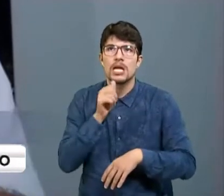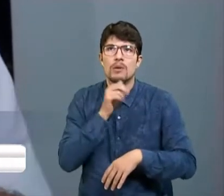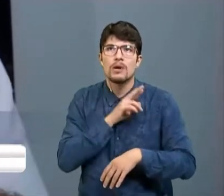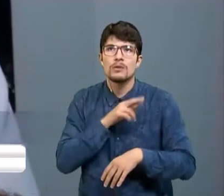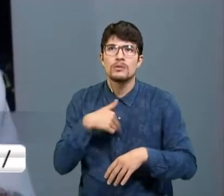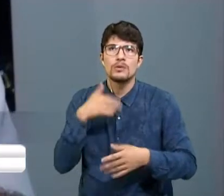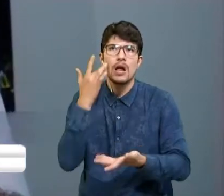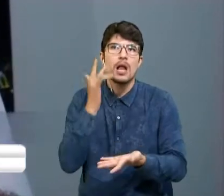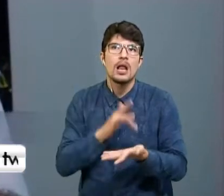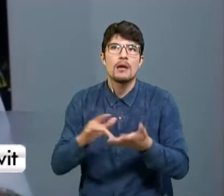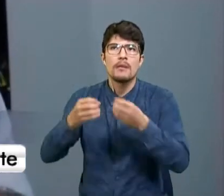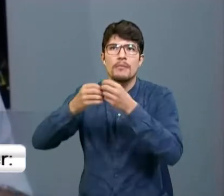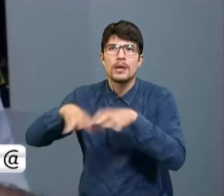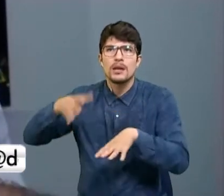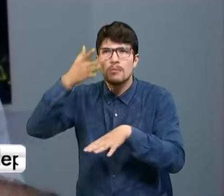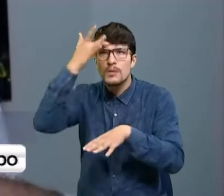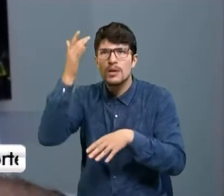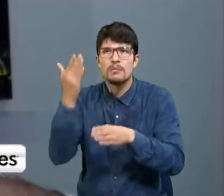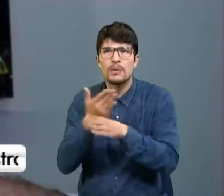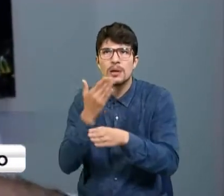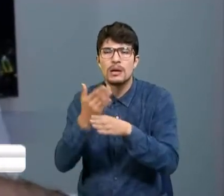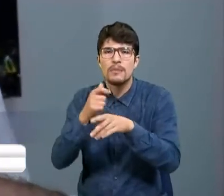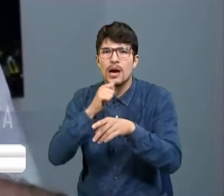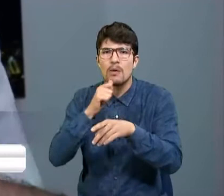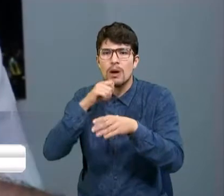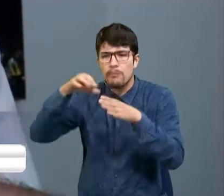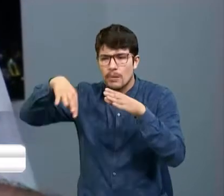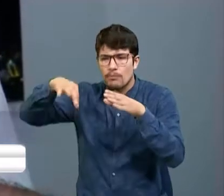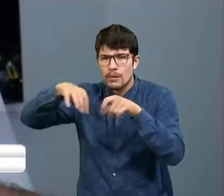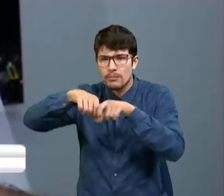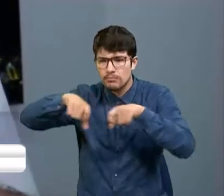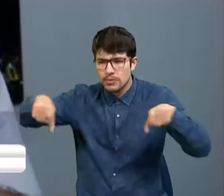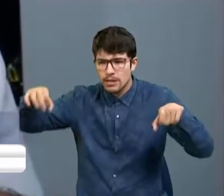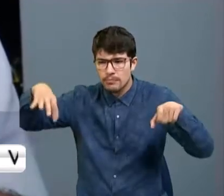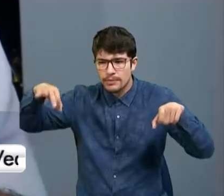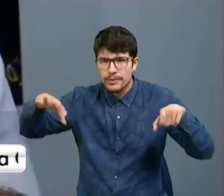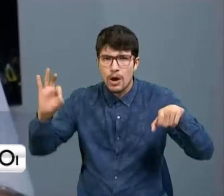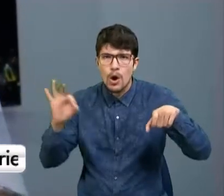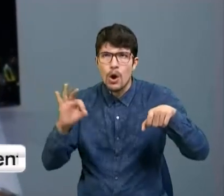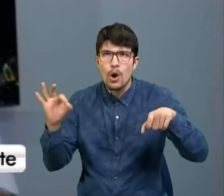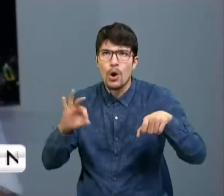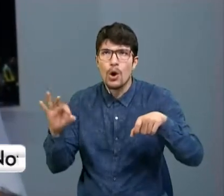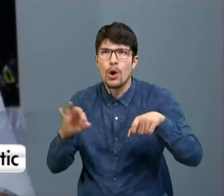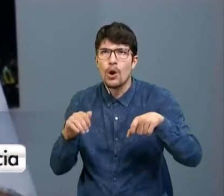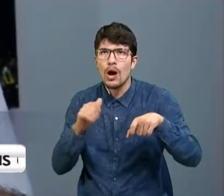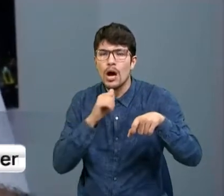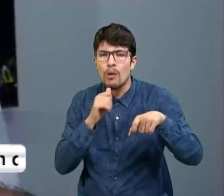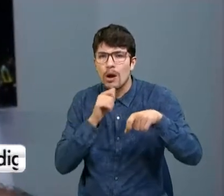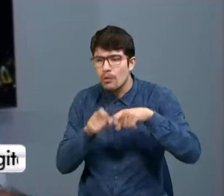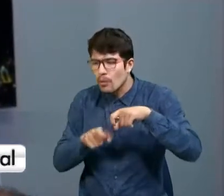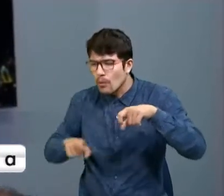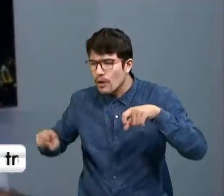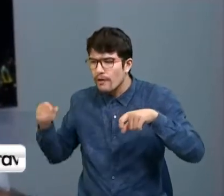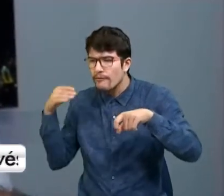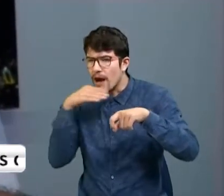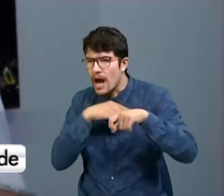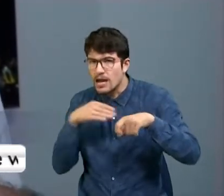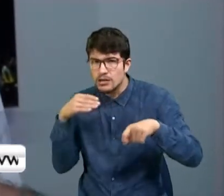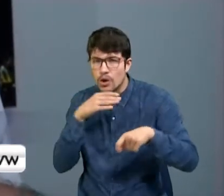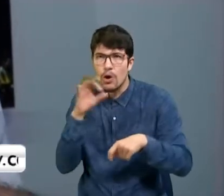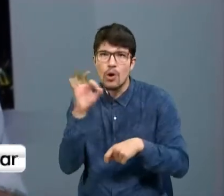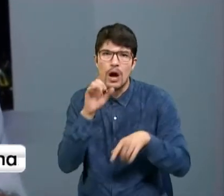tratando lo estamos perdiendo por problemas en la red le estamos perdiendo por conexiones fraudulentas por por a